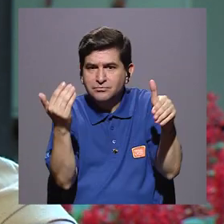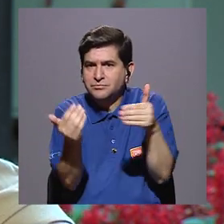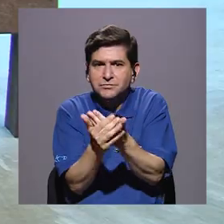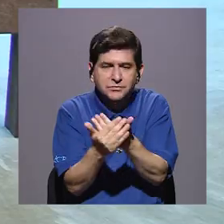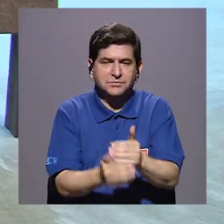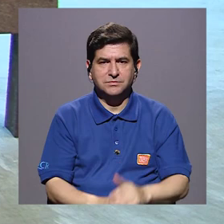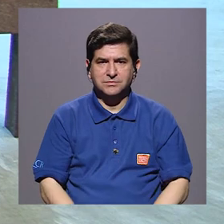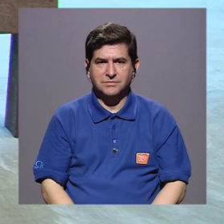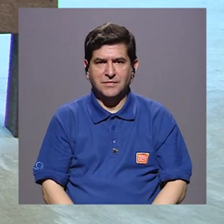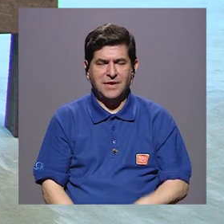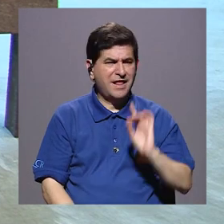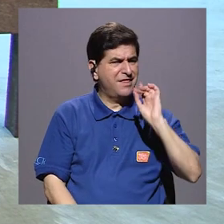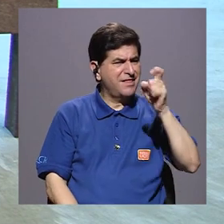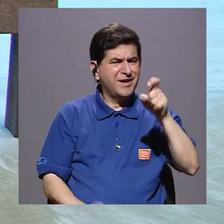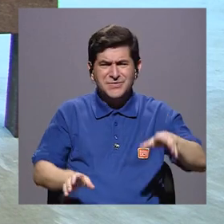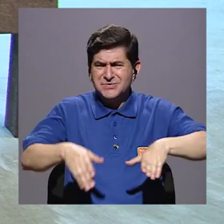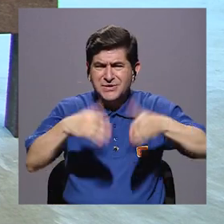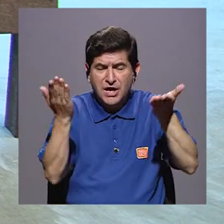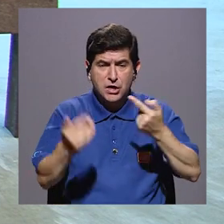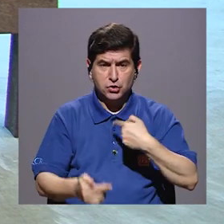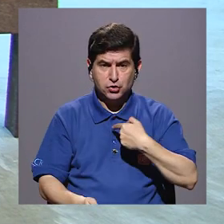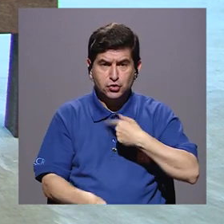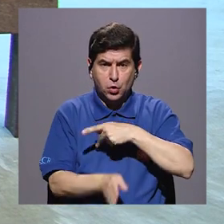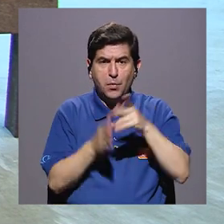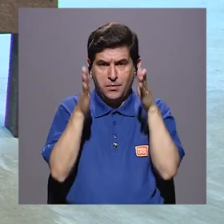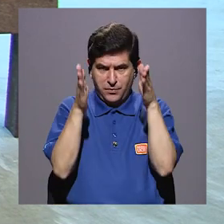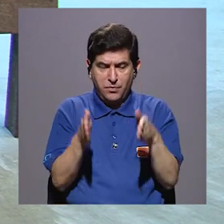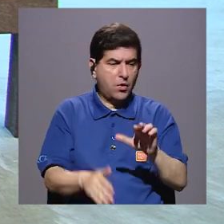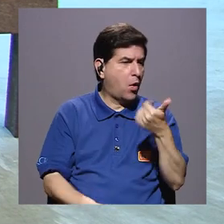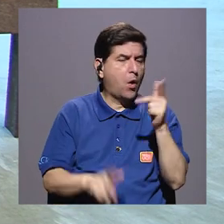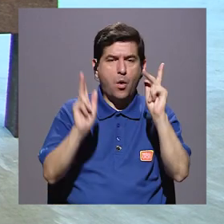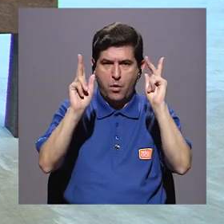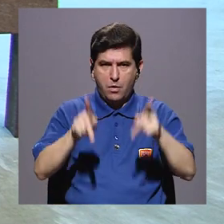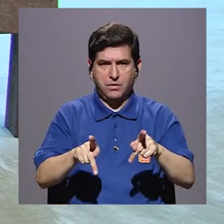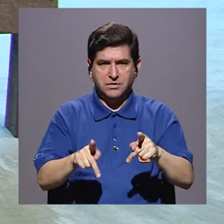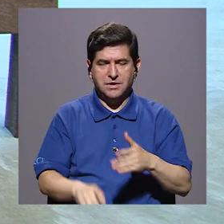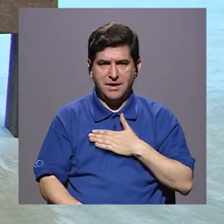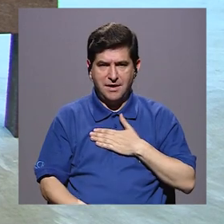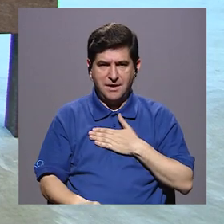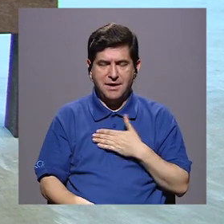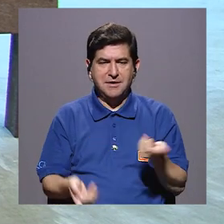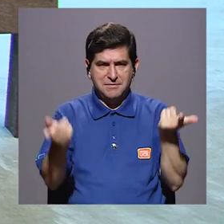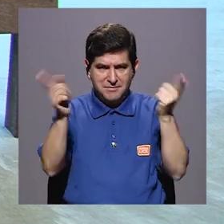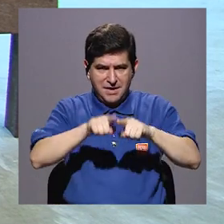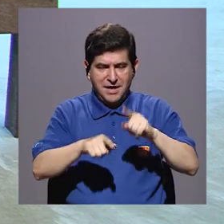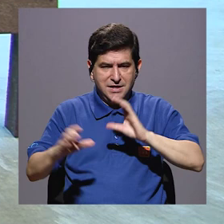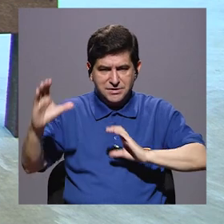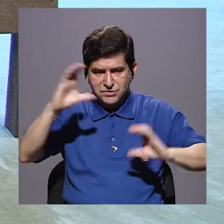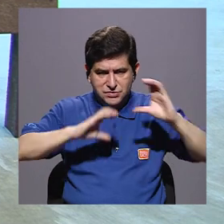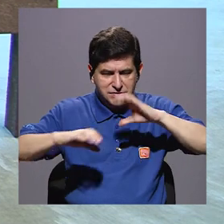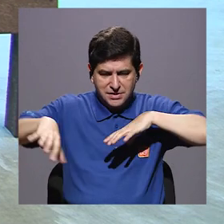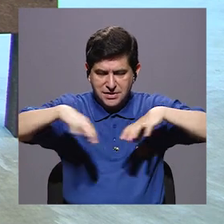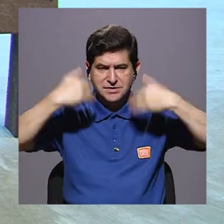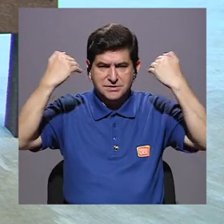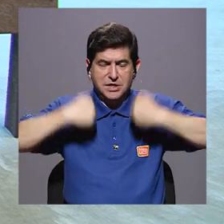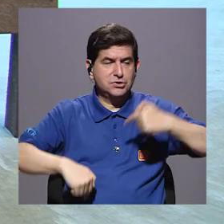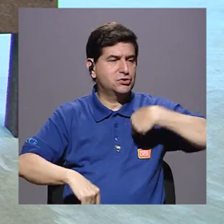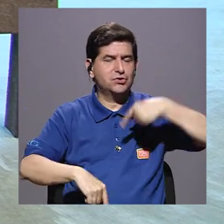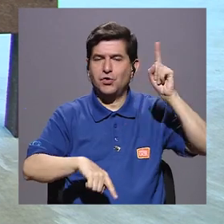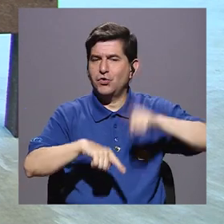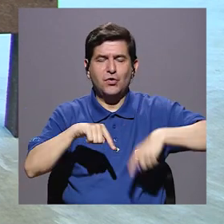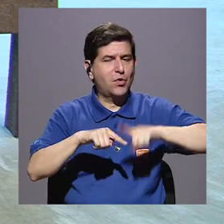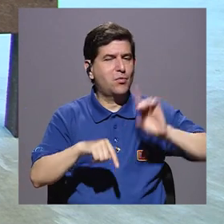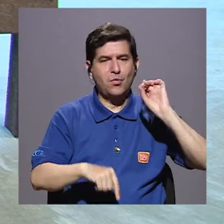esto, el cómo diagnosticar, yo como profesional o cualquier otra persona, en mi caso como profesional en ciencias del movimiento humano, yo no